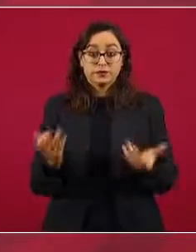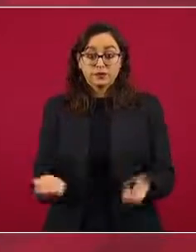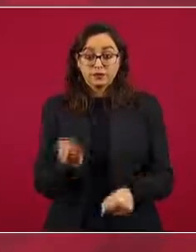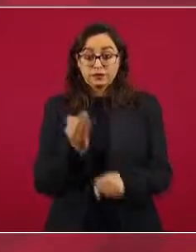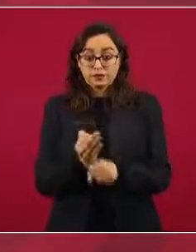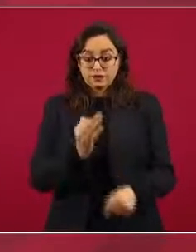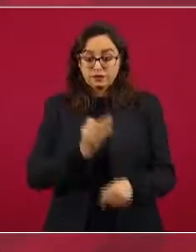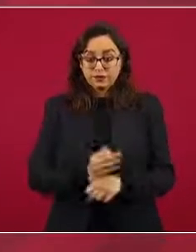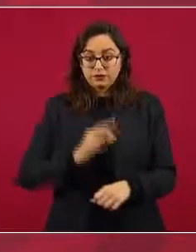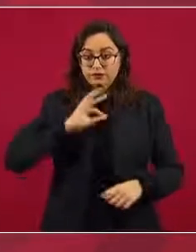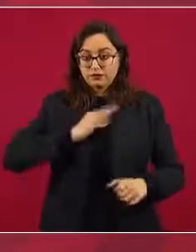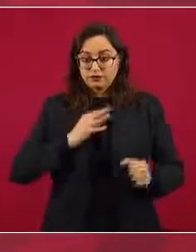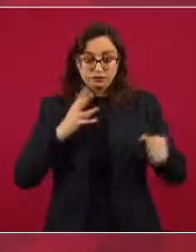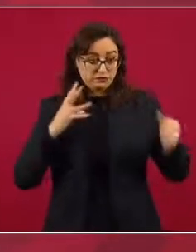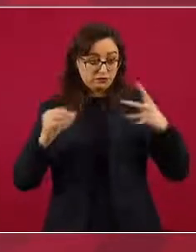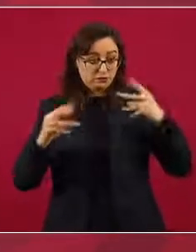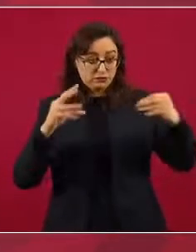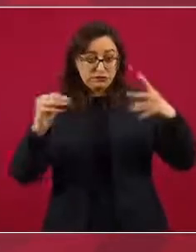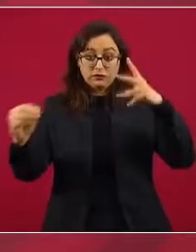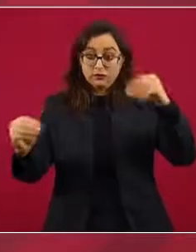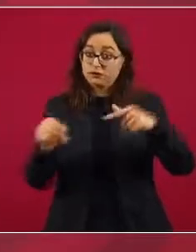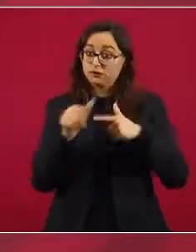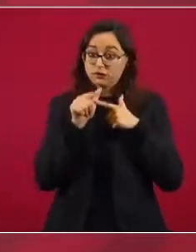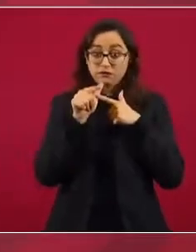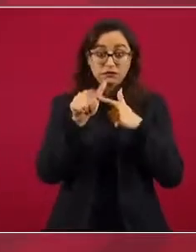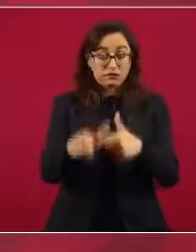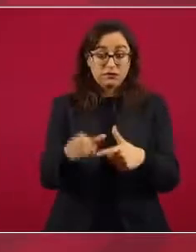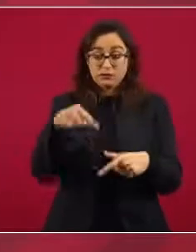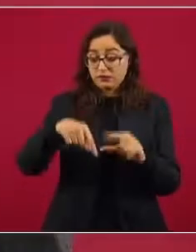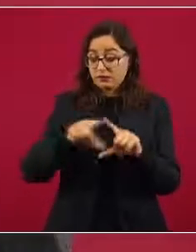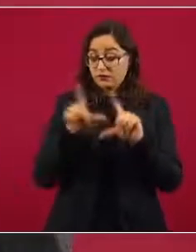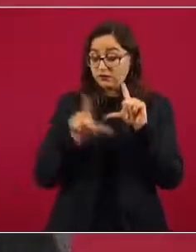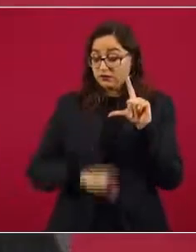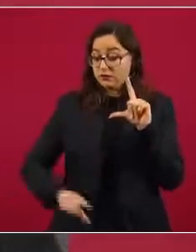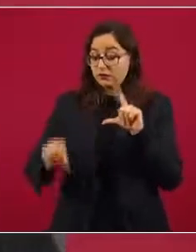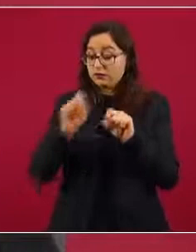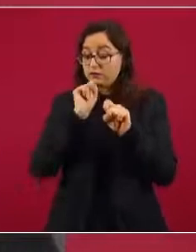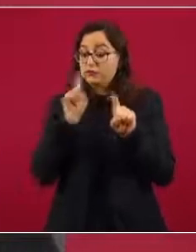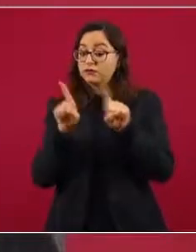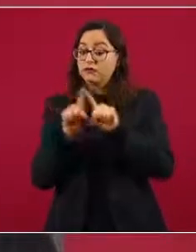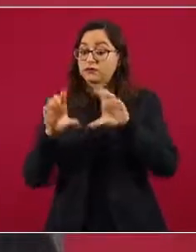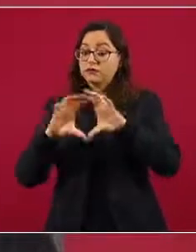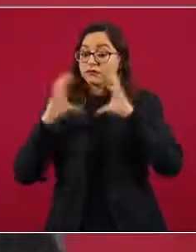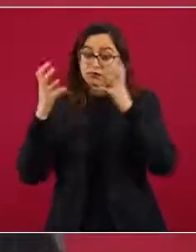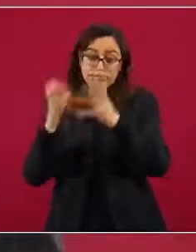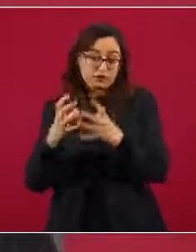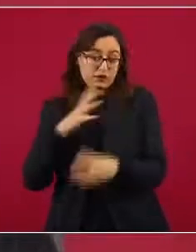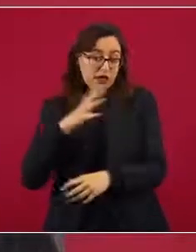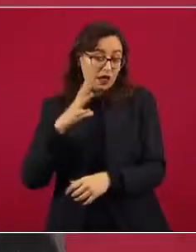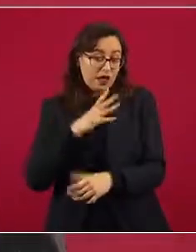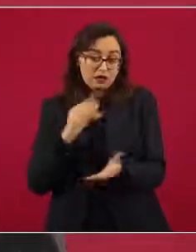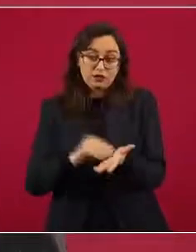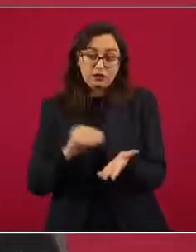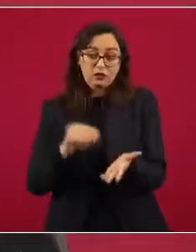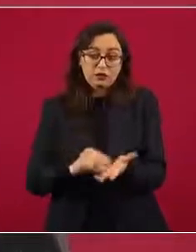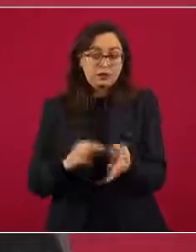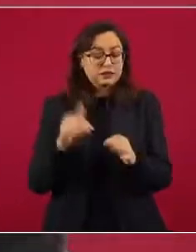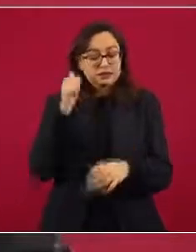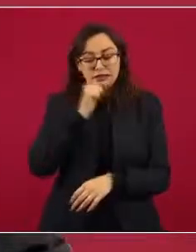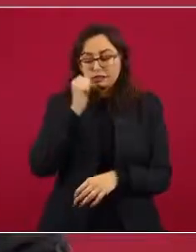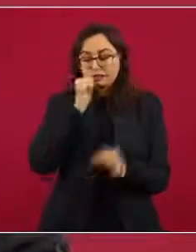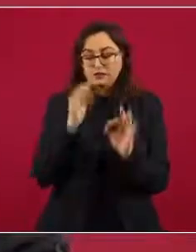siga en México y en el mundo, en todo momento hay que tener disponible la capacidad hospitalaria del Sistema Nacional de